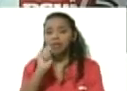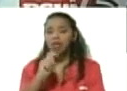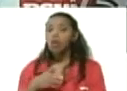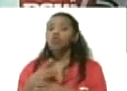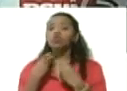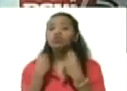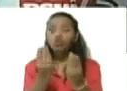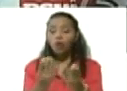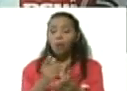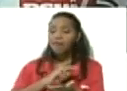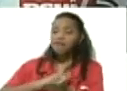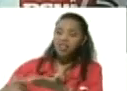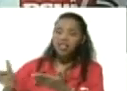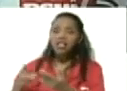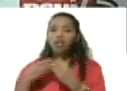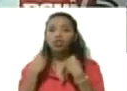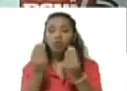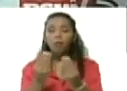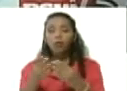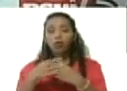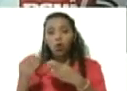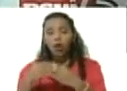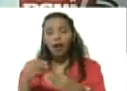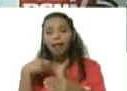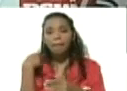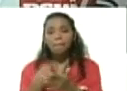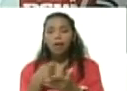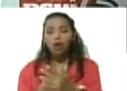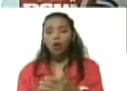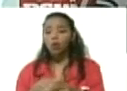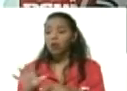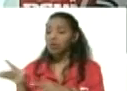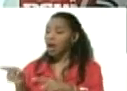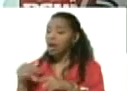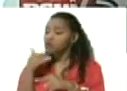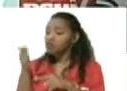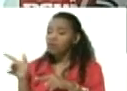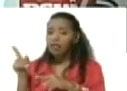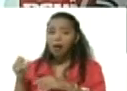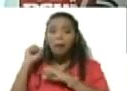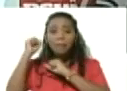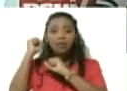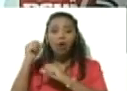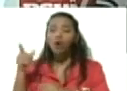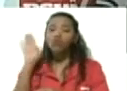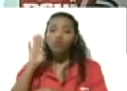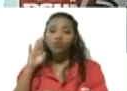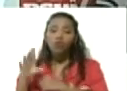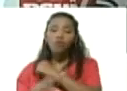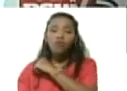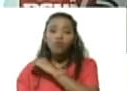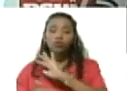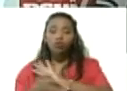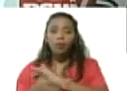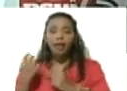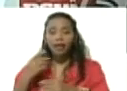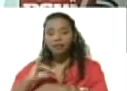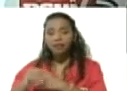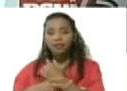visa, toma tus dólares de pago. Cuando dejaron de servirle, que comenzaron a manifestar la corrupción alrededor del señor